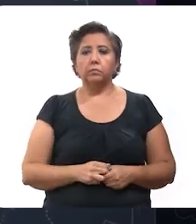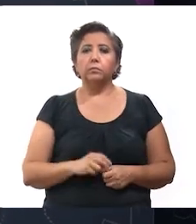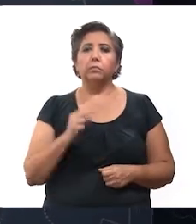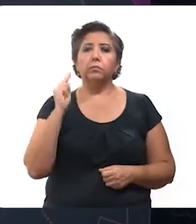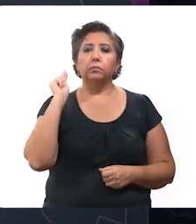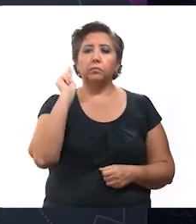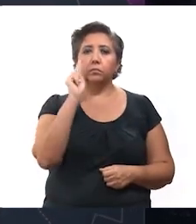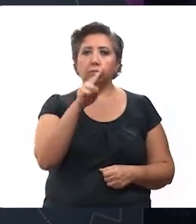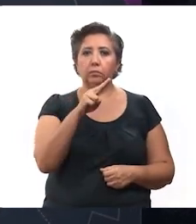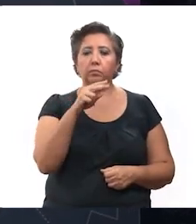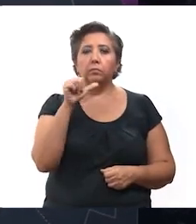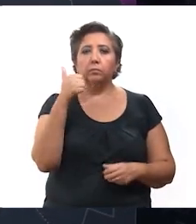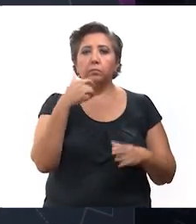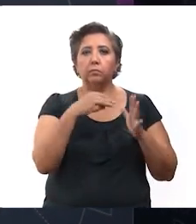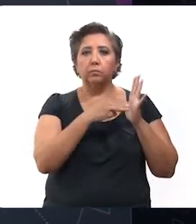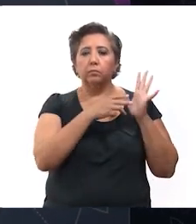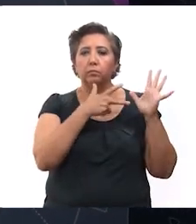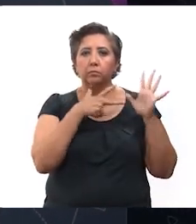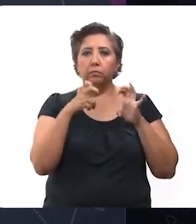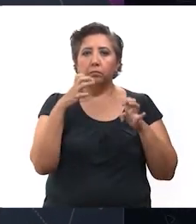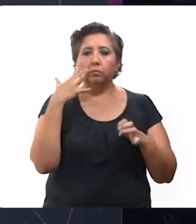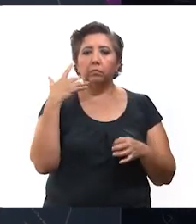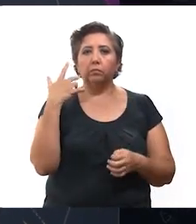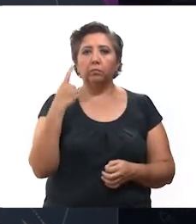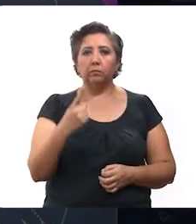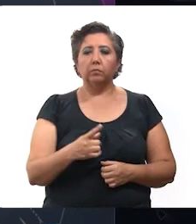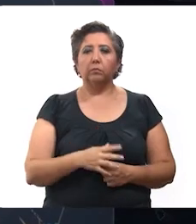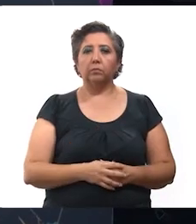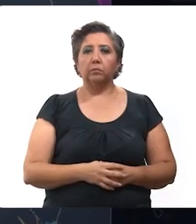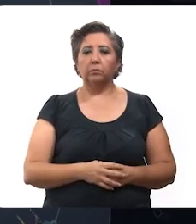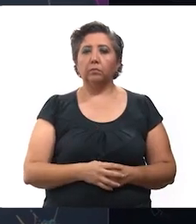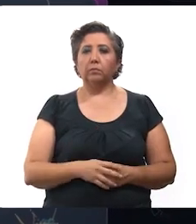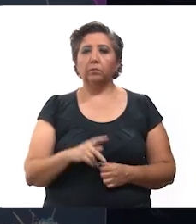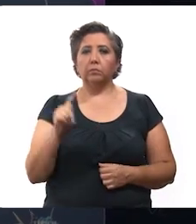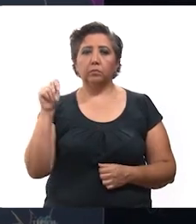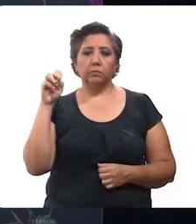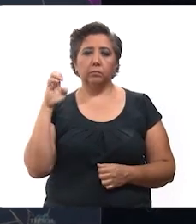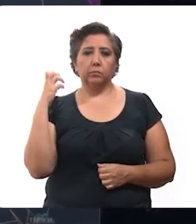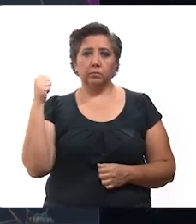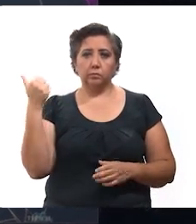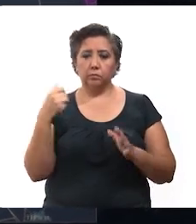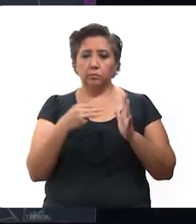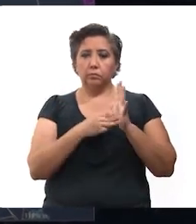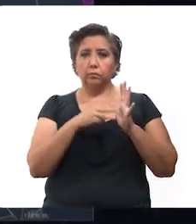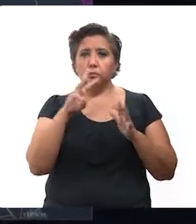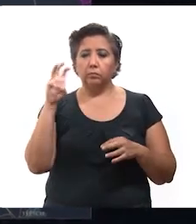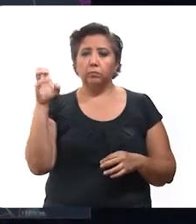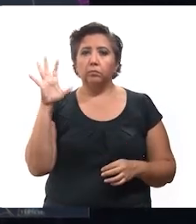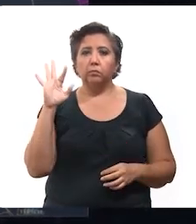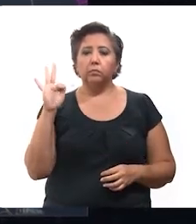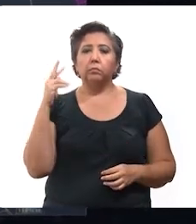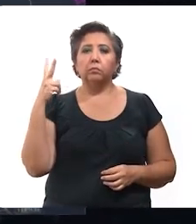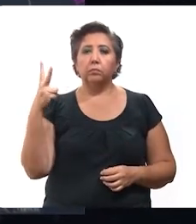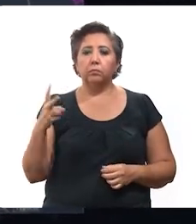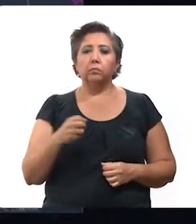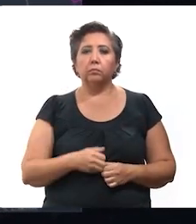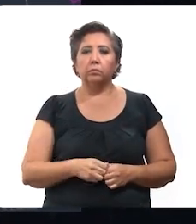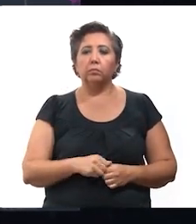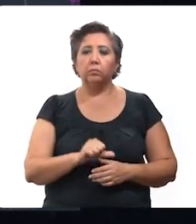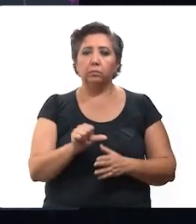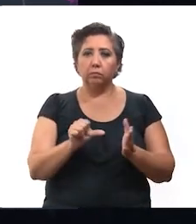mil doscientos ochenta y tres, Juntulul, Egetzel, yanikop, matubuktio, le, kojanilo. Kalano, yetel, tuzatanta, el, vishanilop,